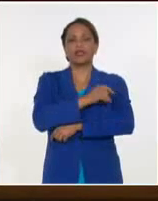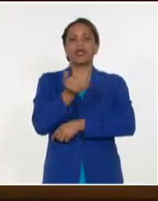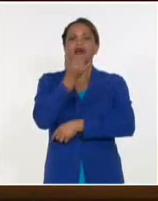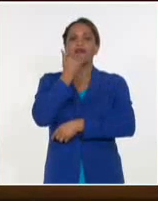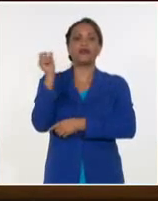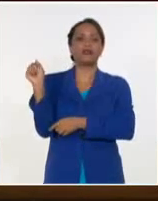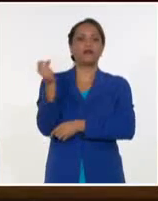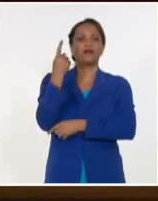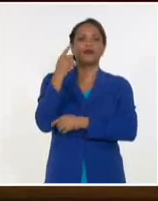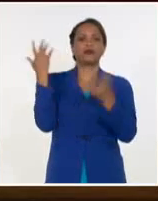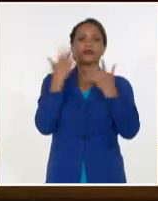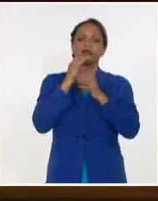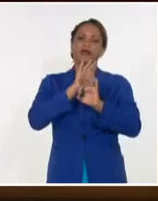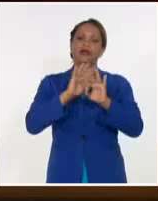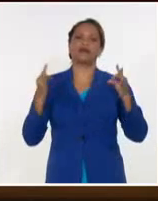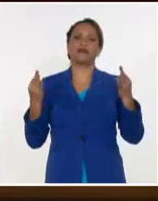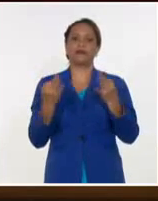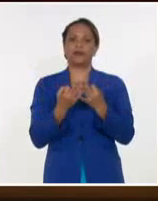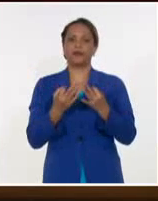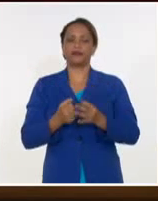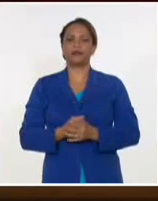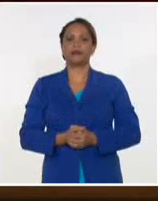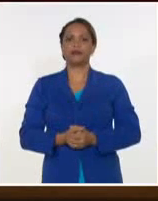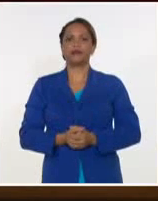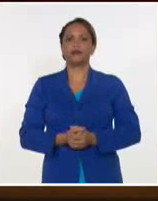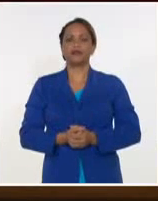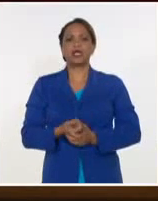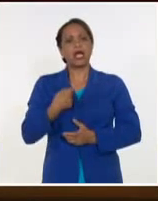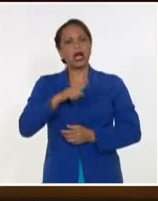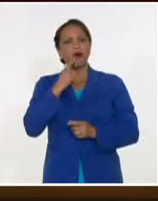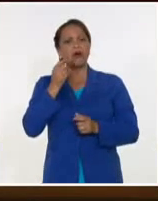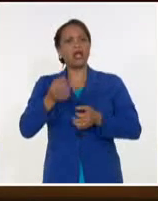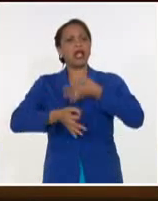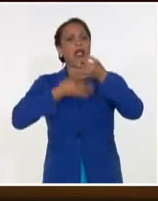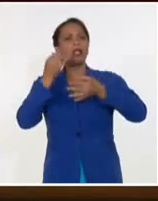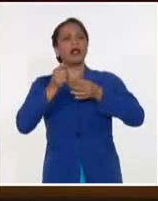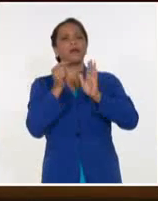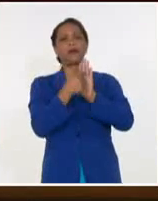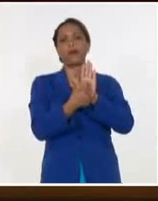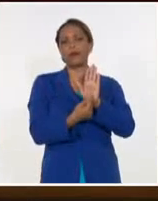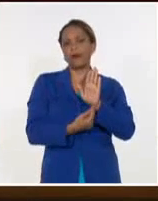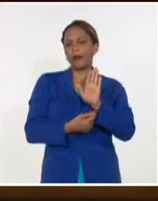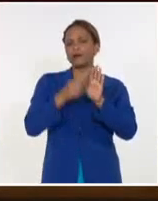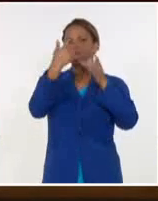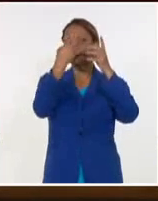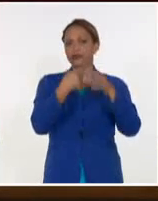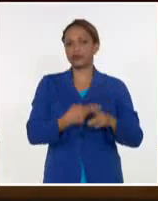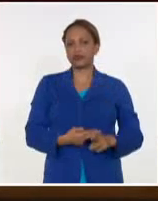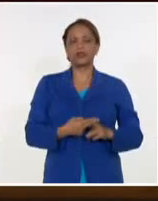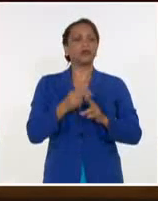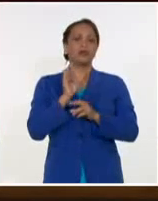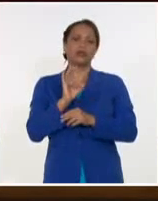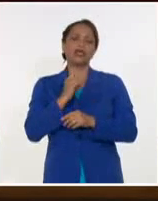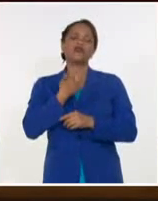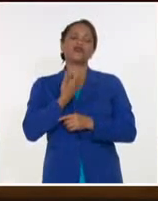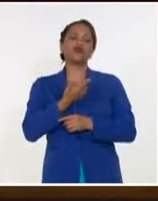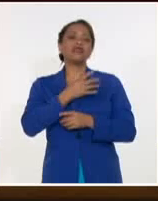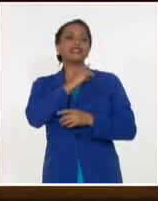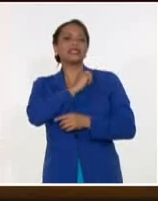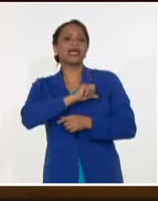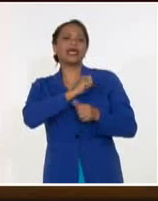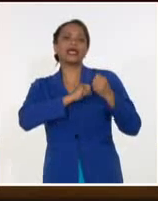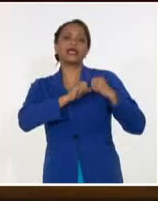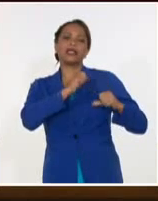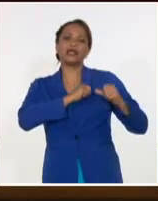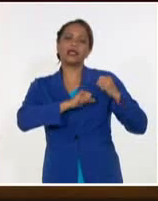a sus familiares. No voy a extenderme poniendo datos que más que cifras son heridas abiertas en el cuerpo de la